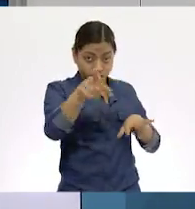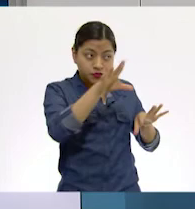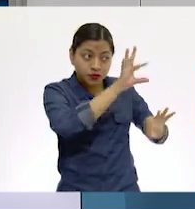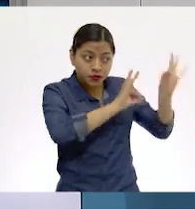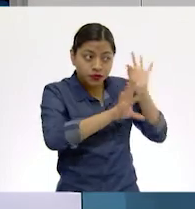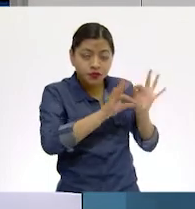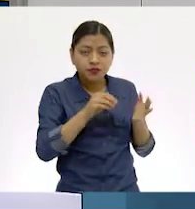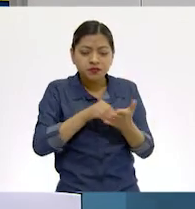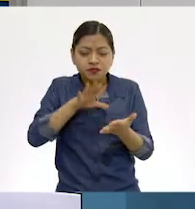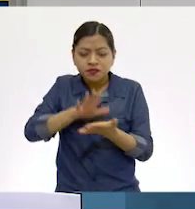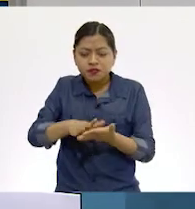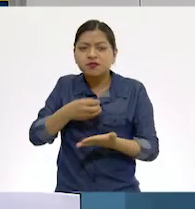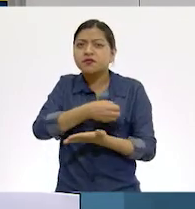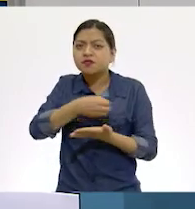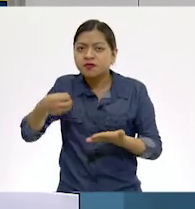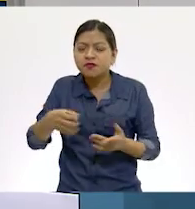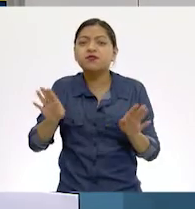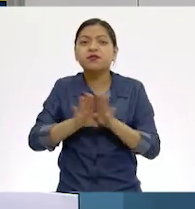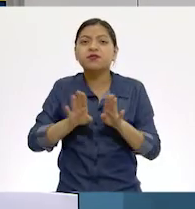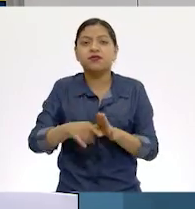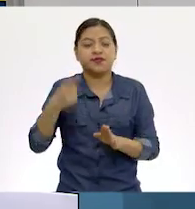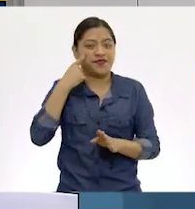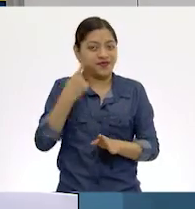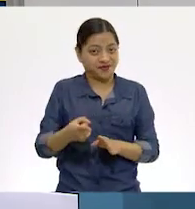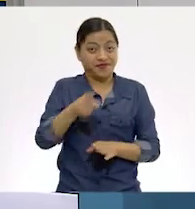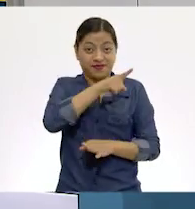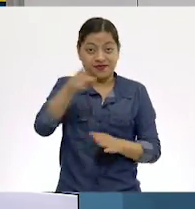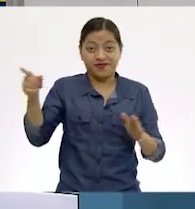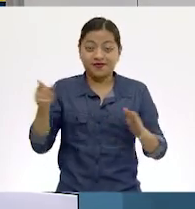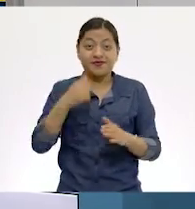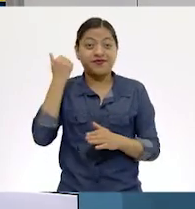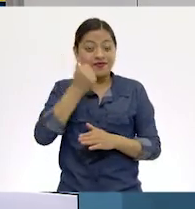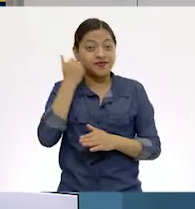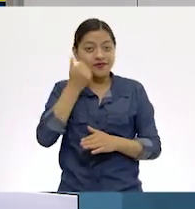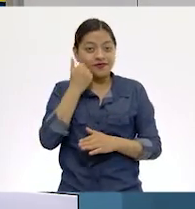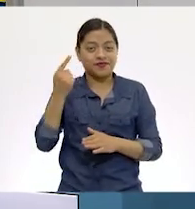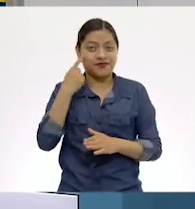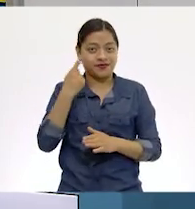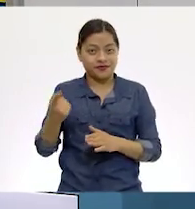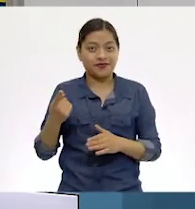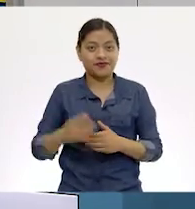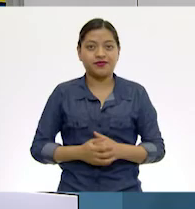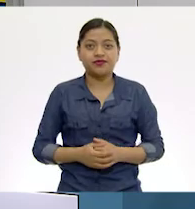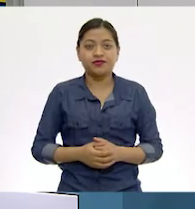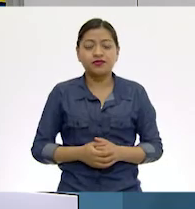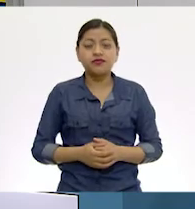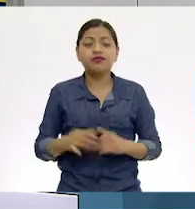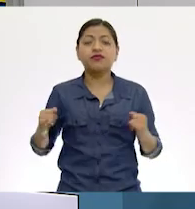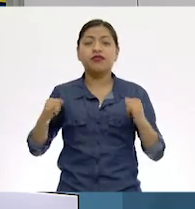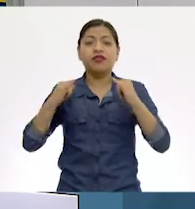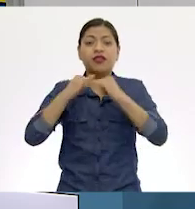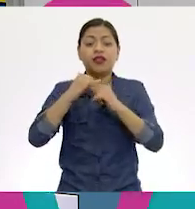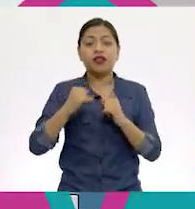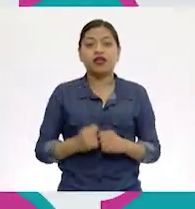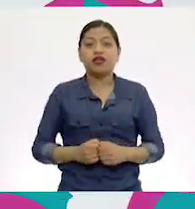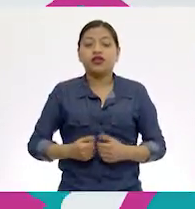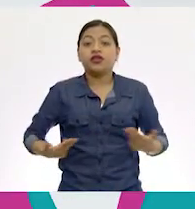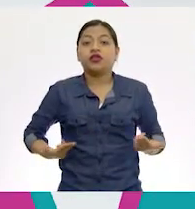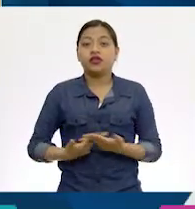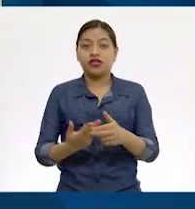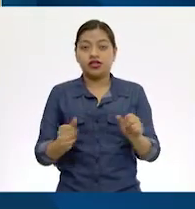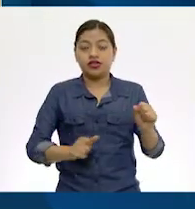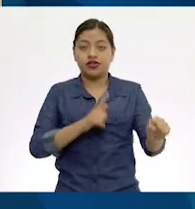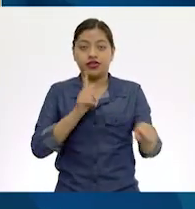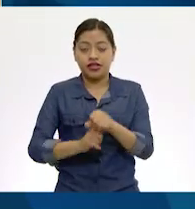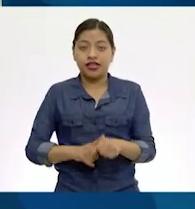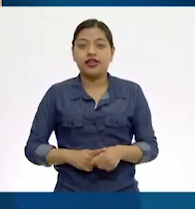bien. Estudiantes en casa, aquí tenemos la página del Instituto Nacional de Antropología e Historia. Este es un ejemplo